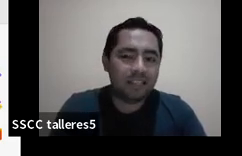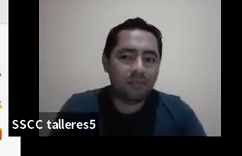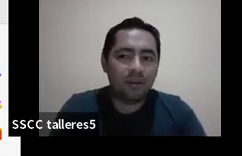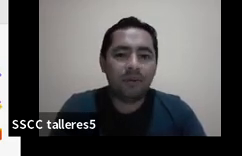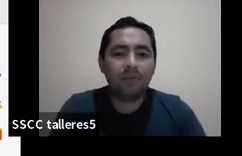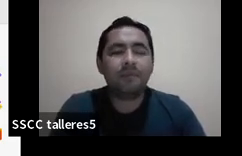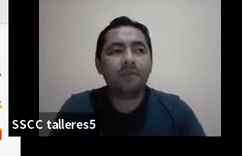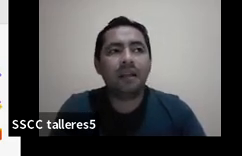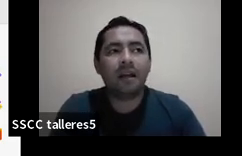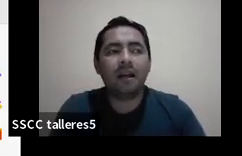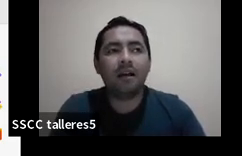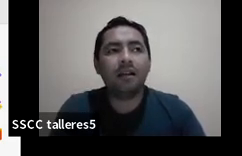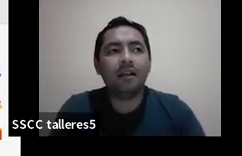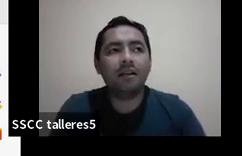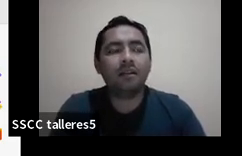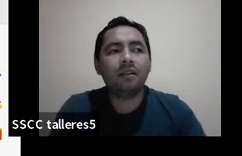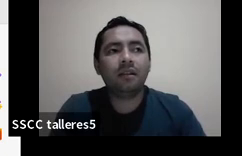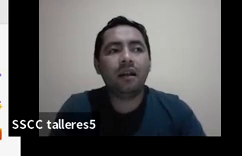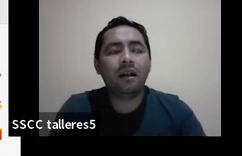Y ahí es el problema, ¿no?